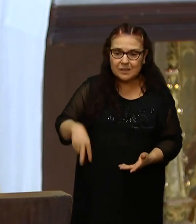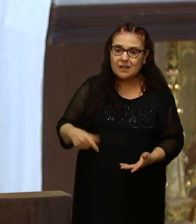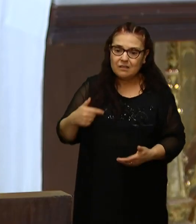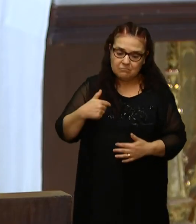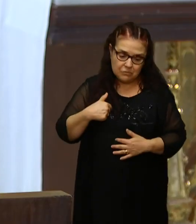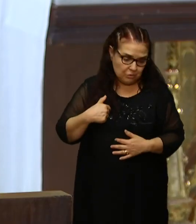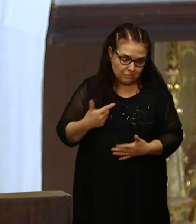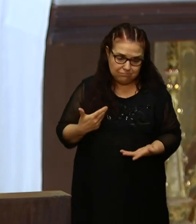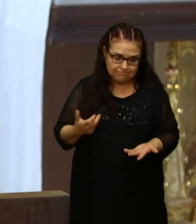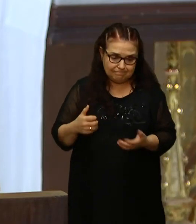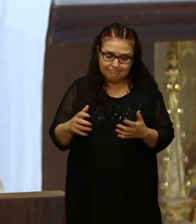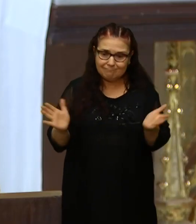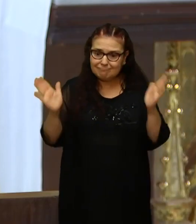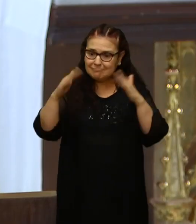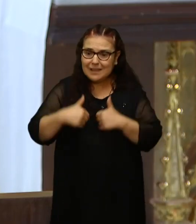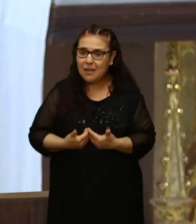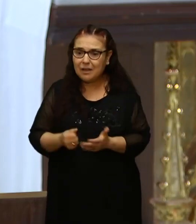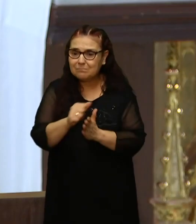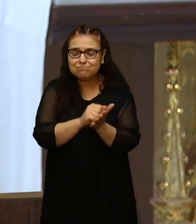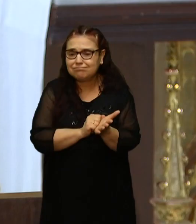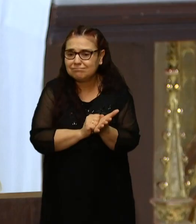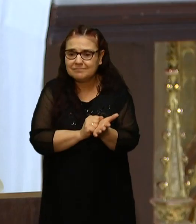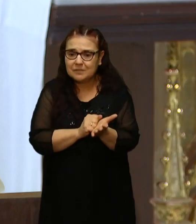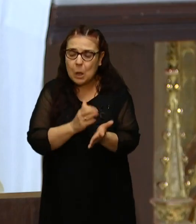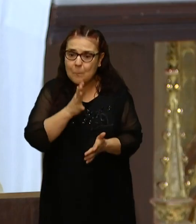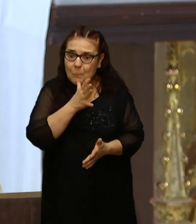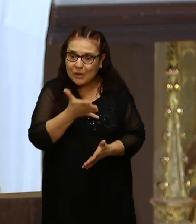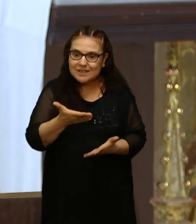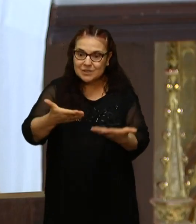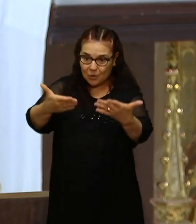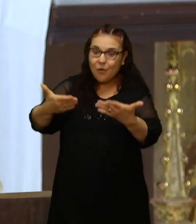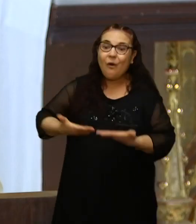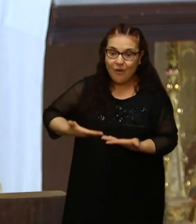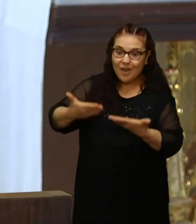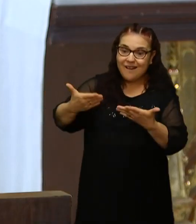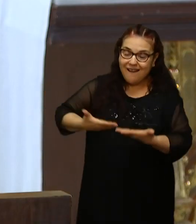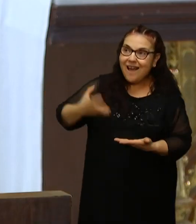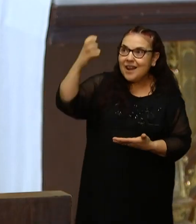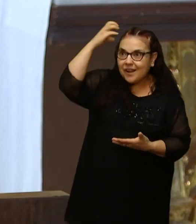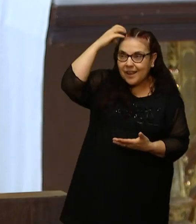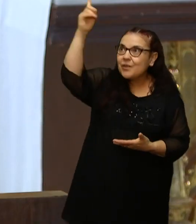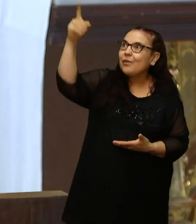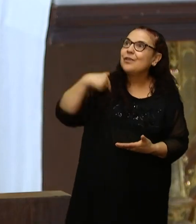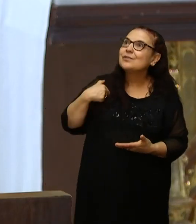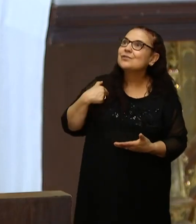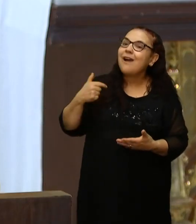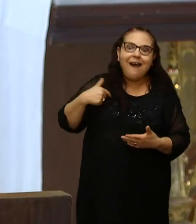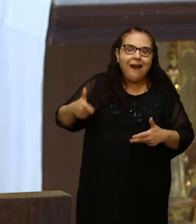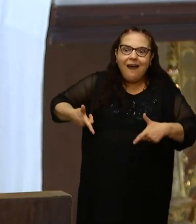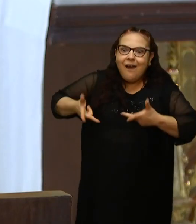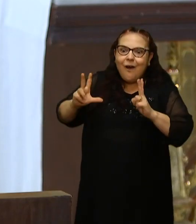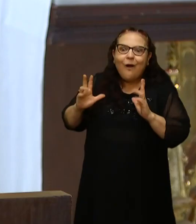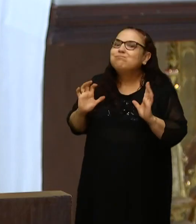no tienen nada. Y por lo tanto, cuando se les ofrece el reino, ellos libremente